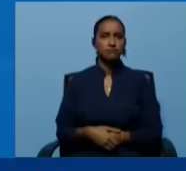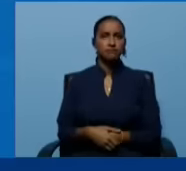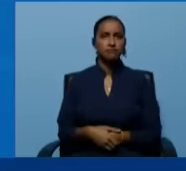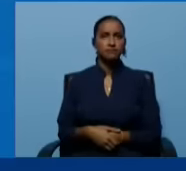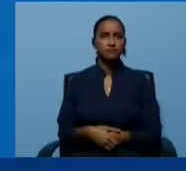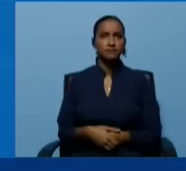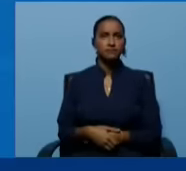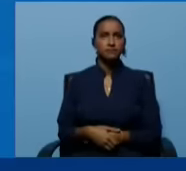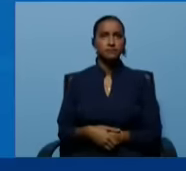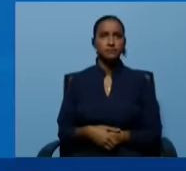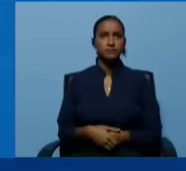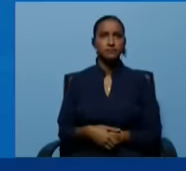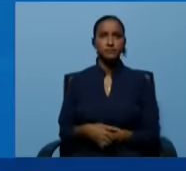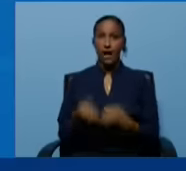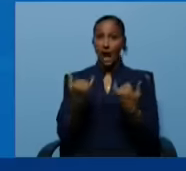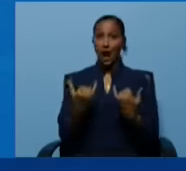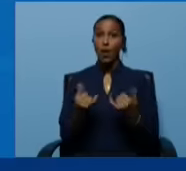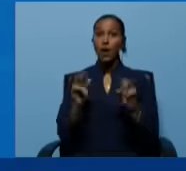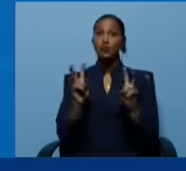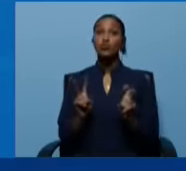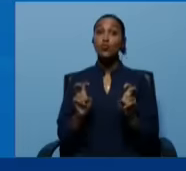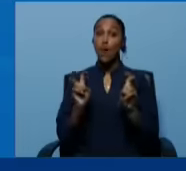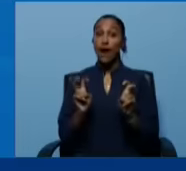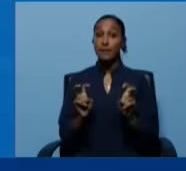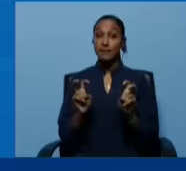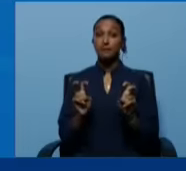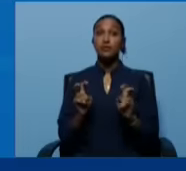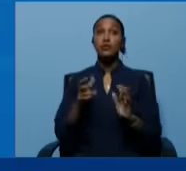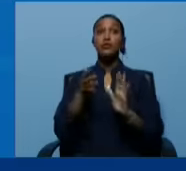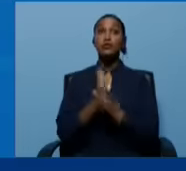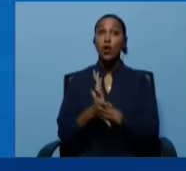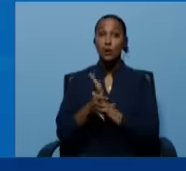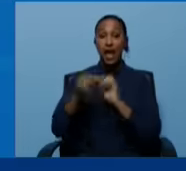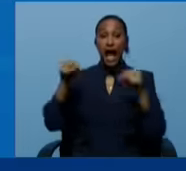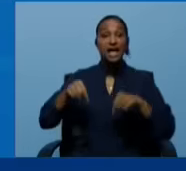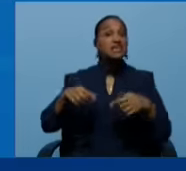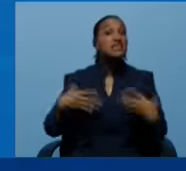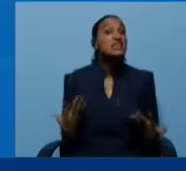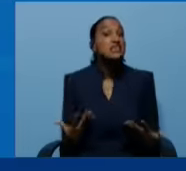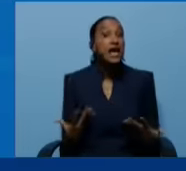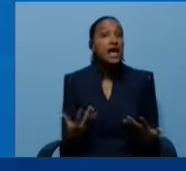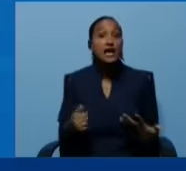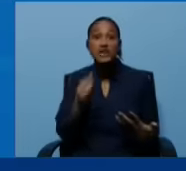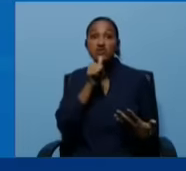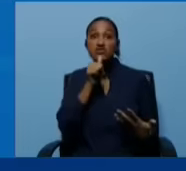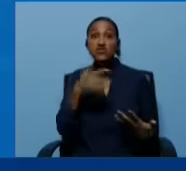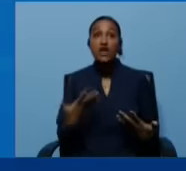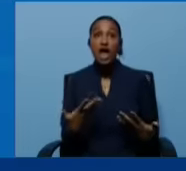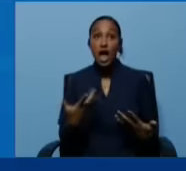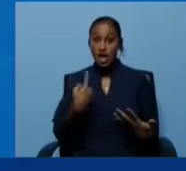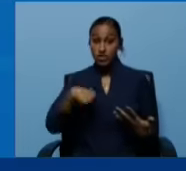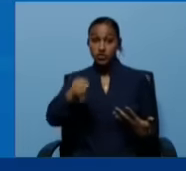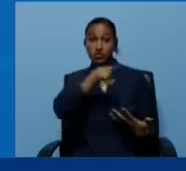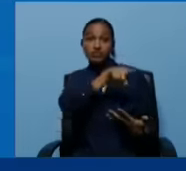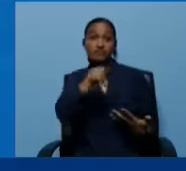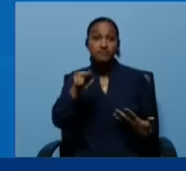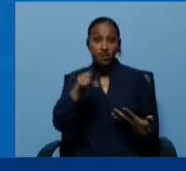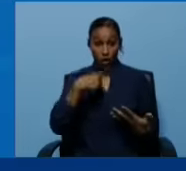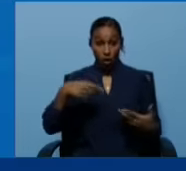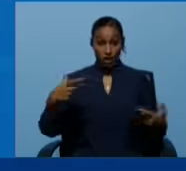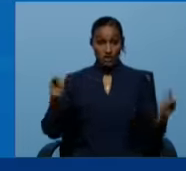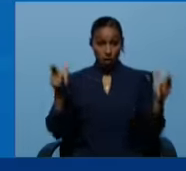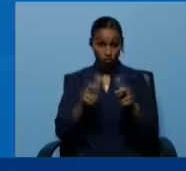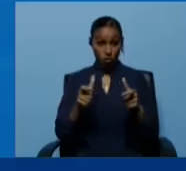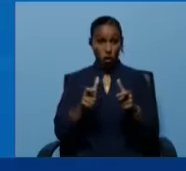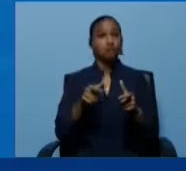Han entrado una nueva trampa. Aquí presente en los movimientos sociales está el héroe de Cuba, compañero Gerardo